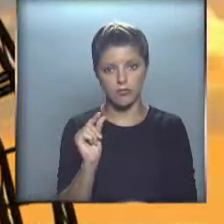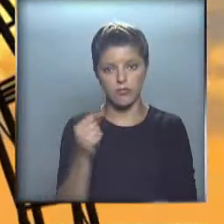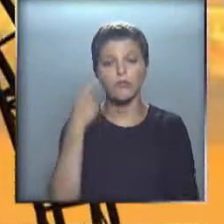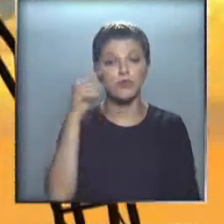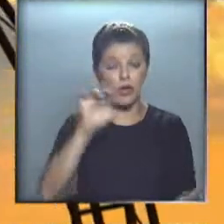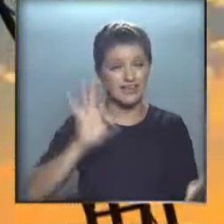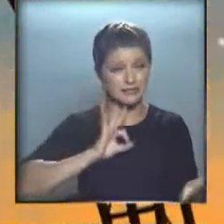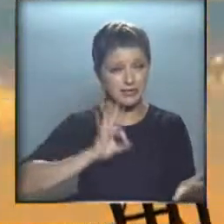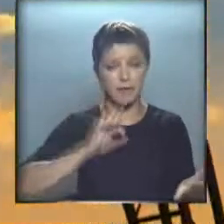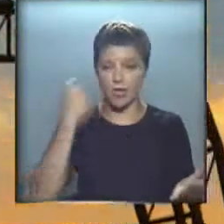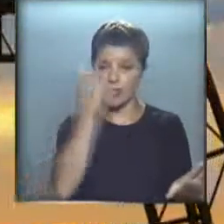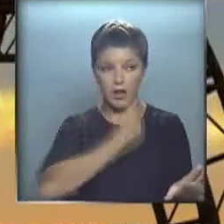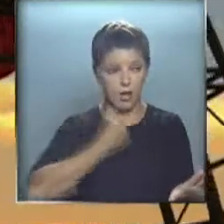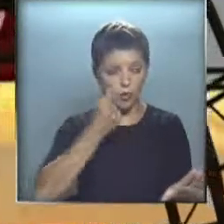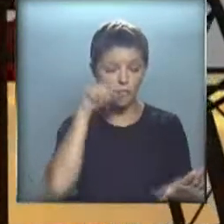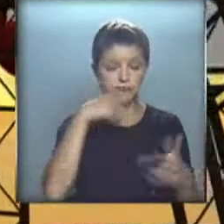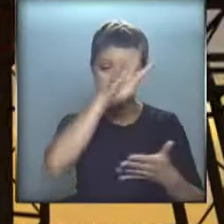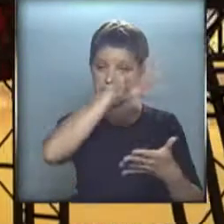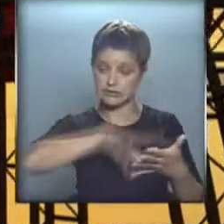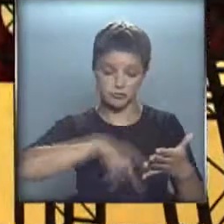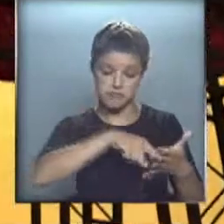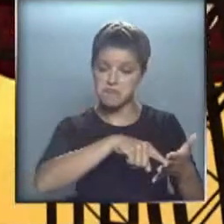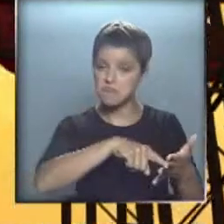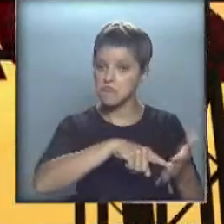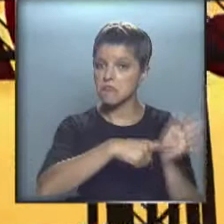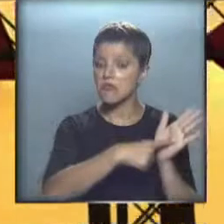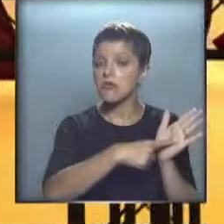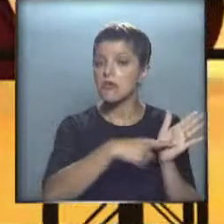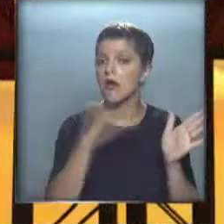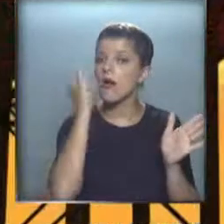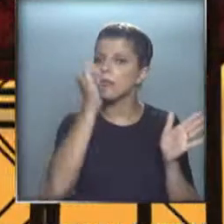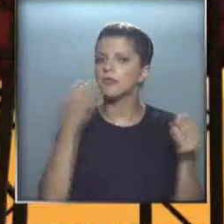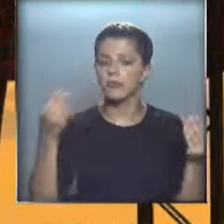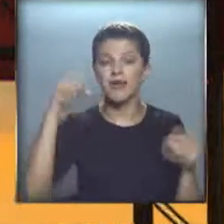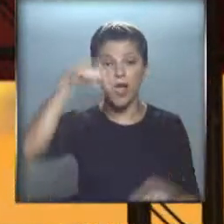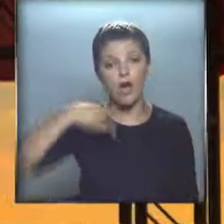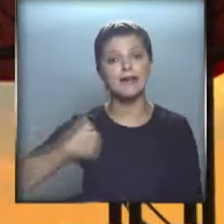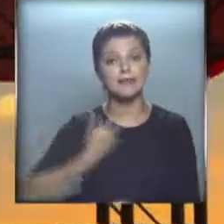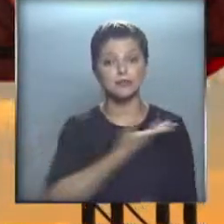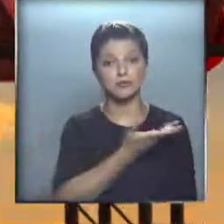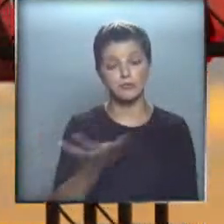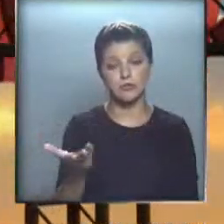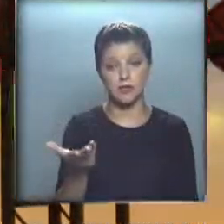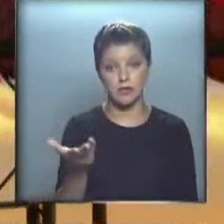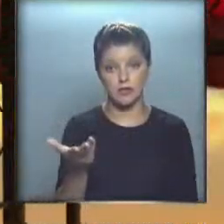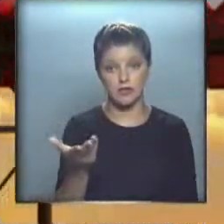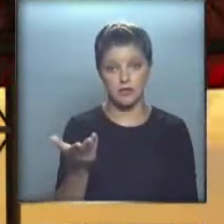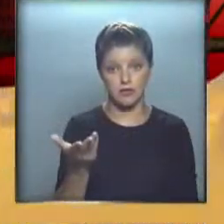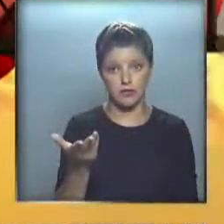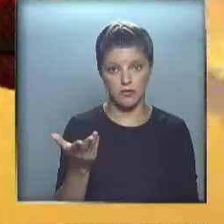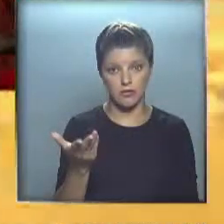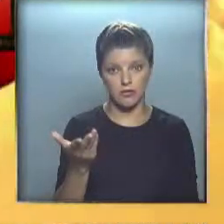examen de lengua, vi un texto que hablaba de que la sociedad ahora se ha convertido pues